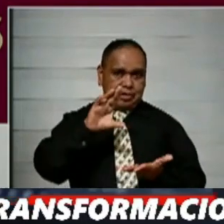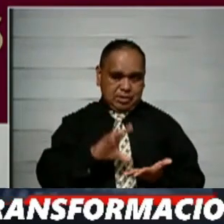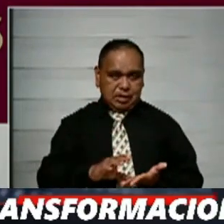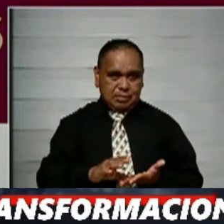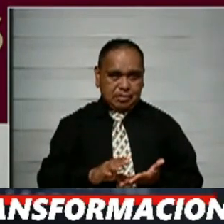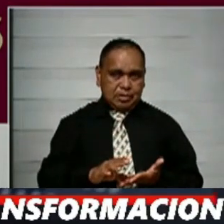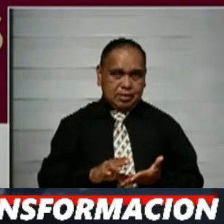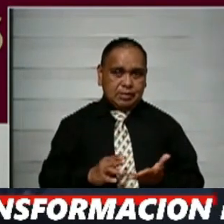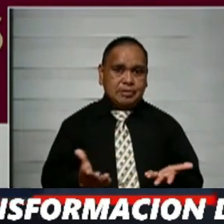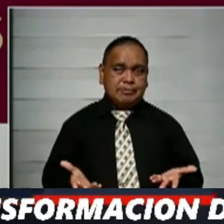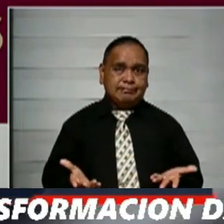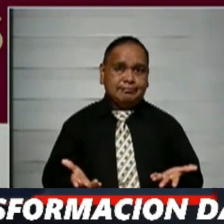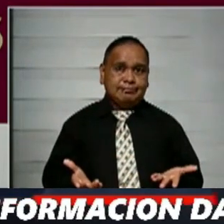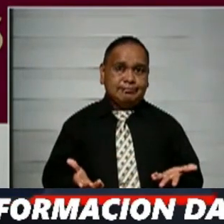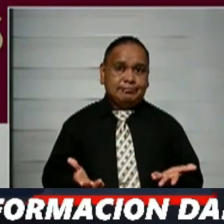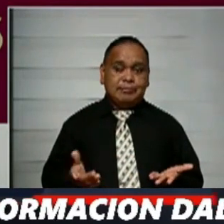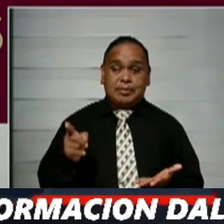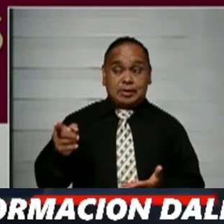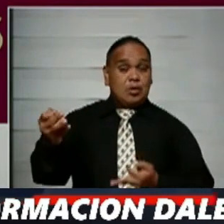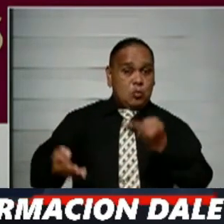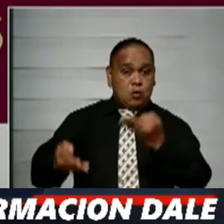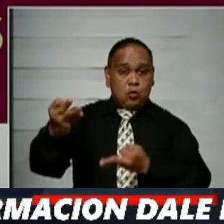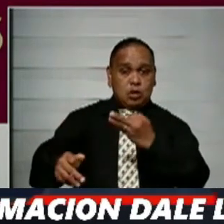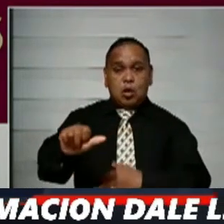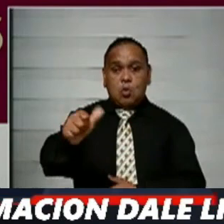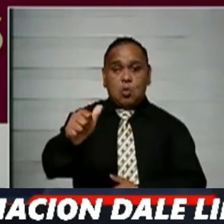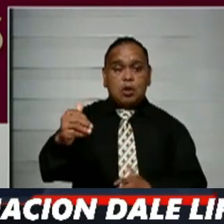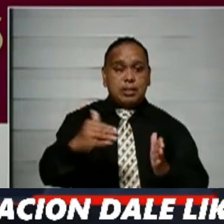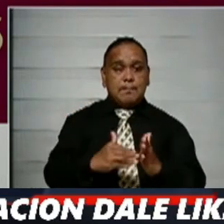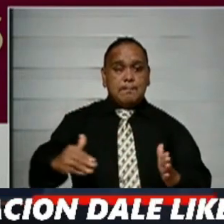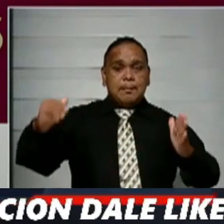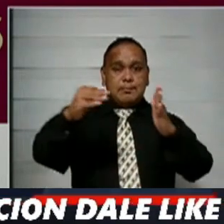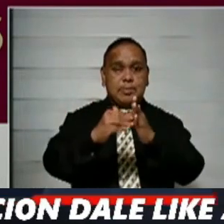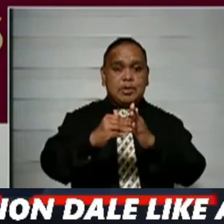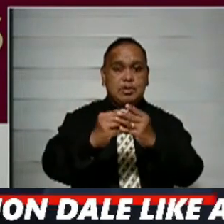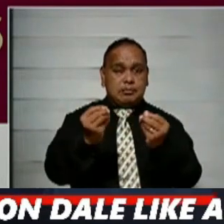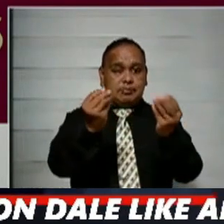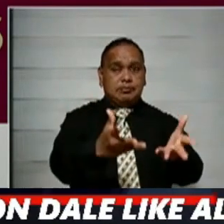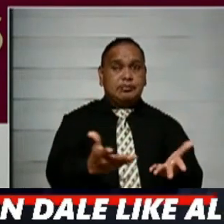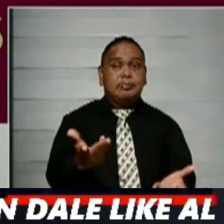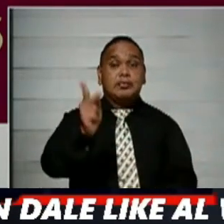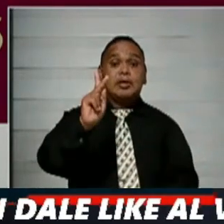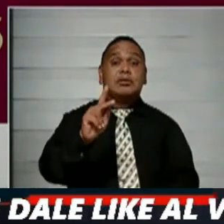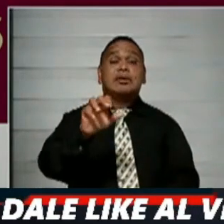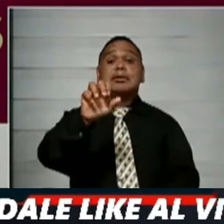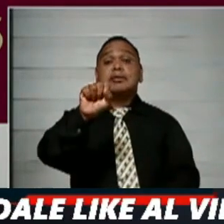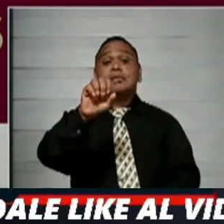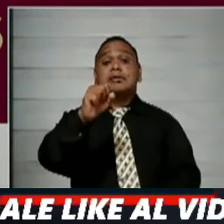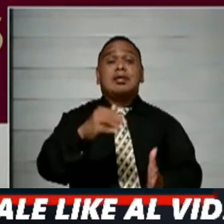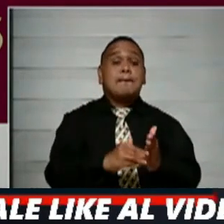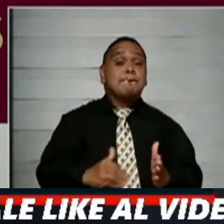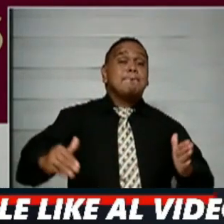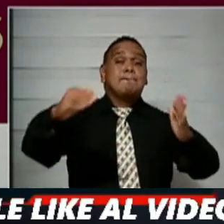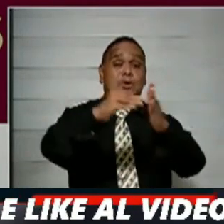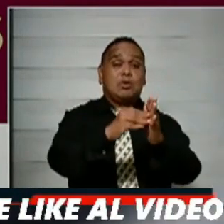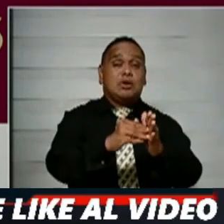que el juez dijo que por 11 millones ahí debió quedar. No, que quieren 60 millones y tienen